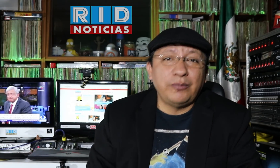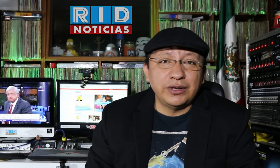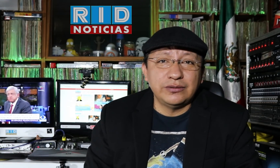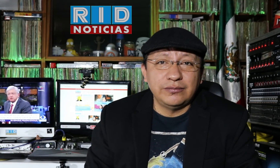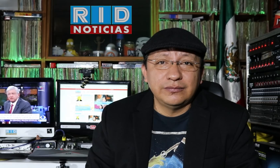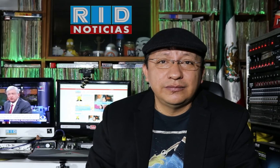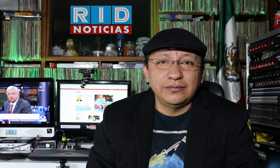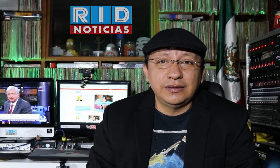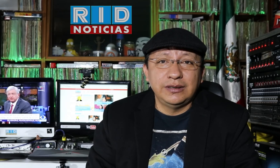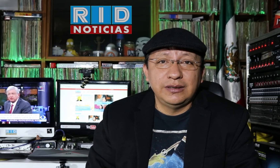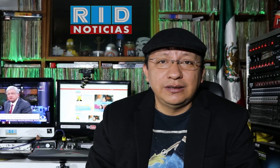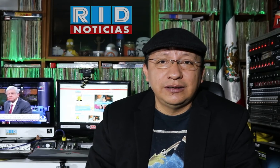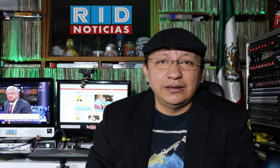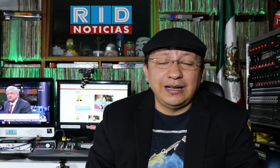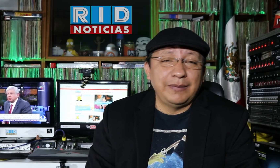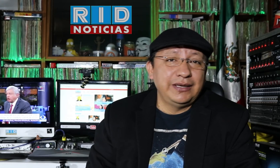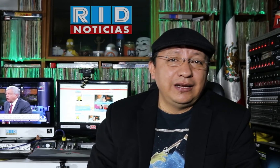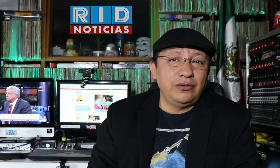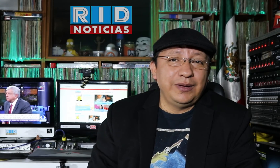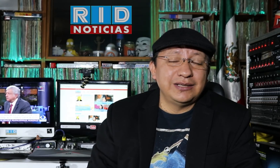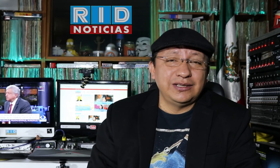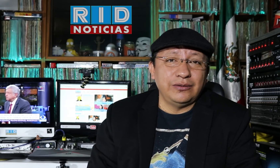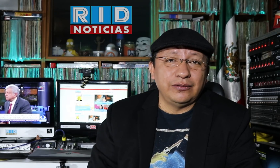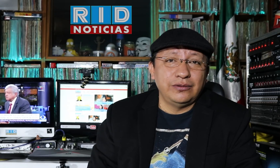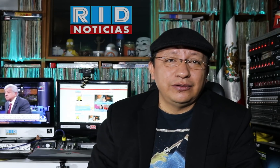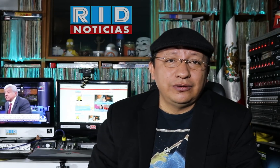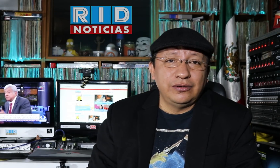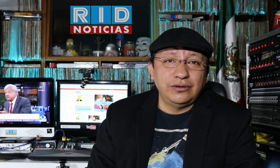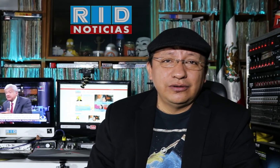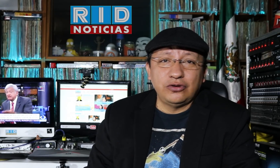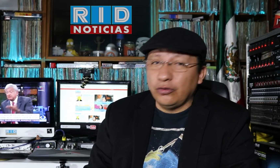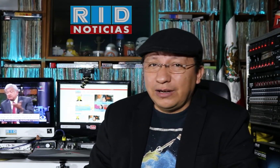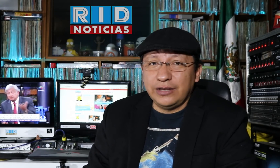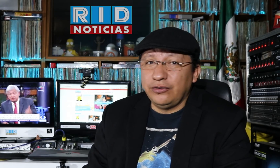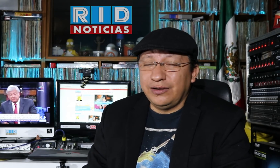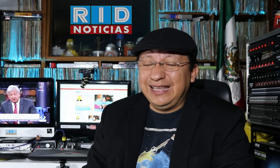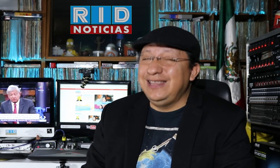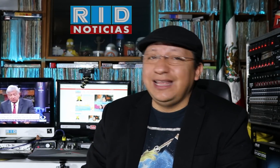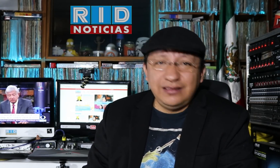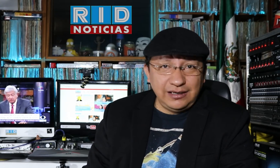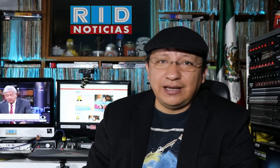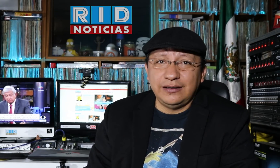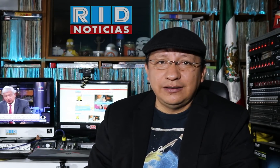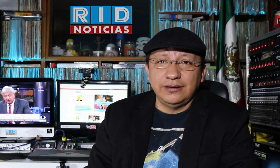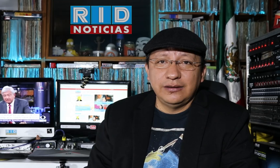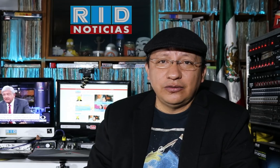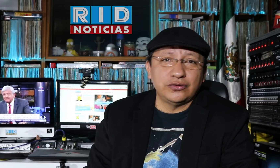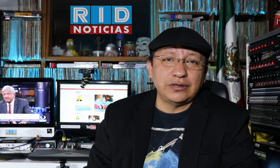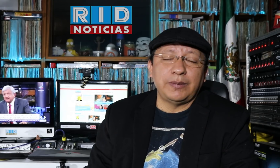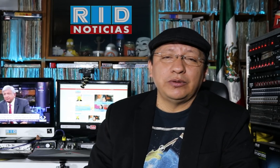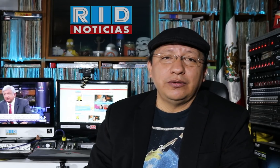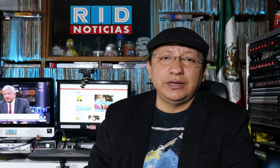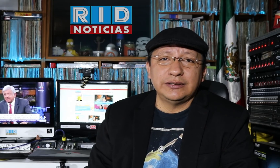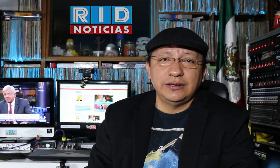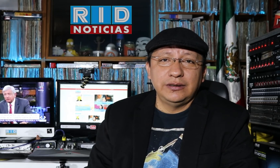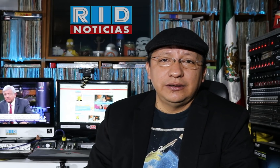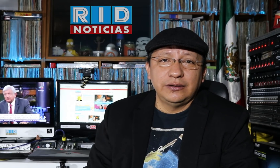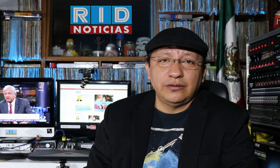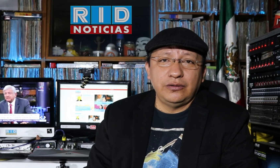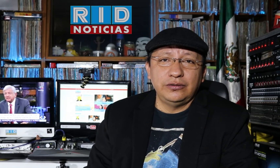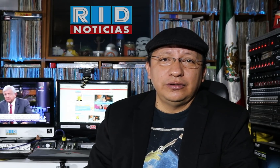si no fuera por eso, la mañana hubiera sido todo el año idéntica con sus